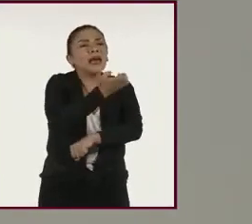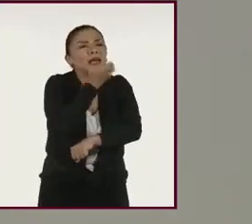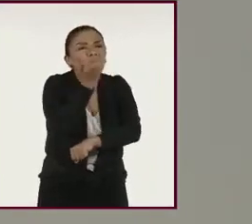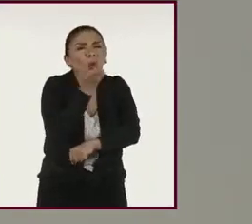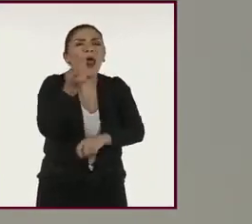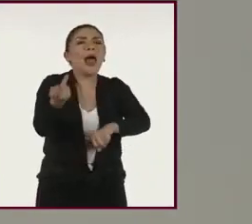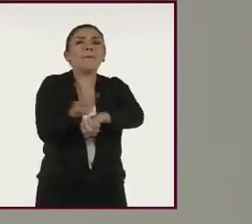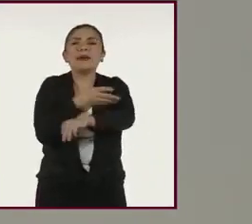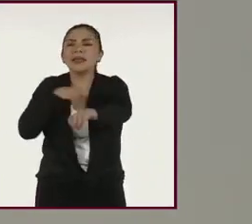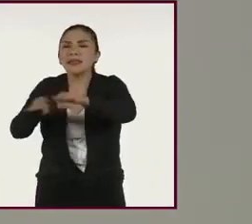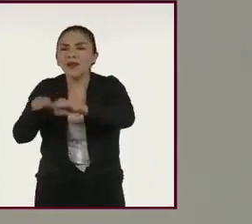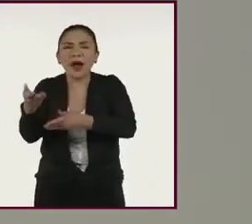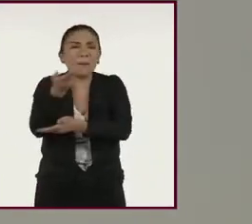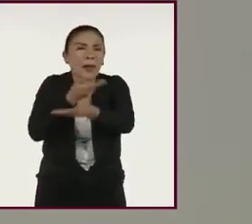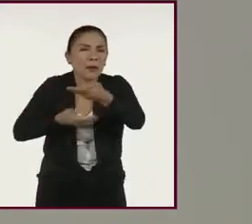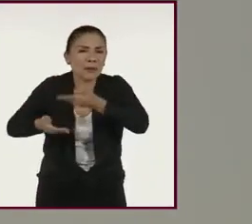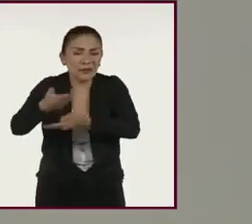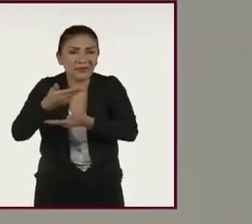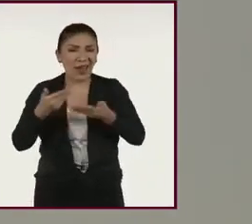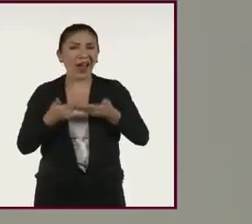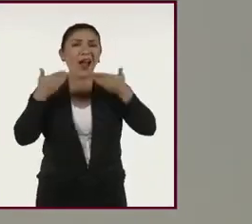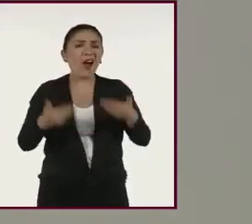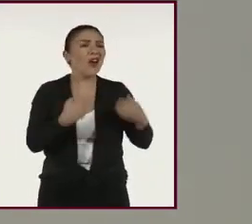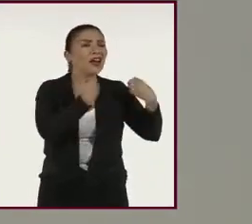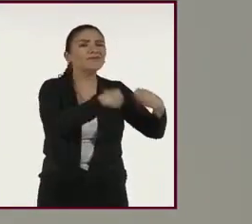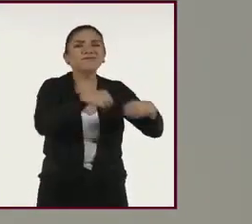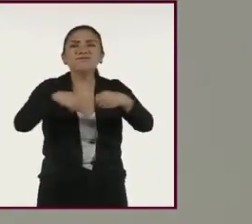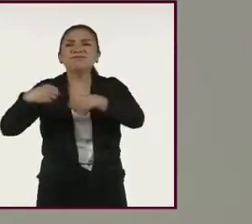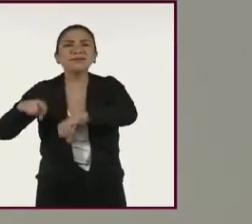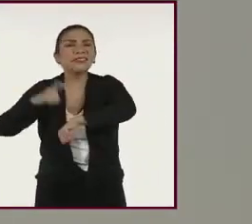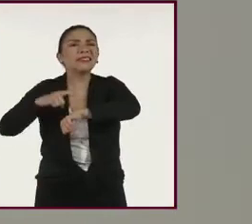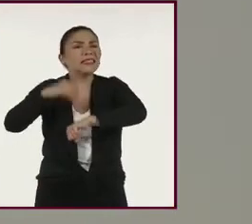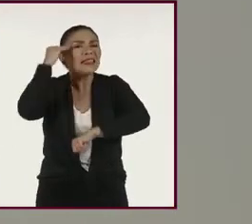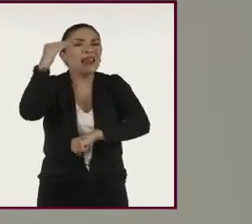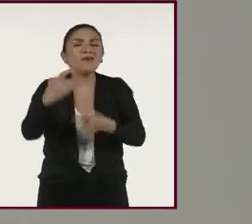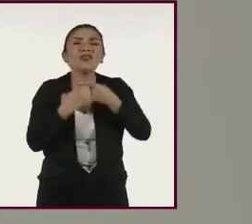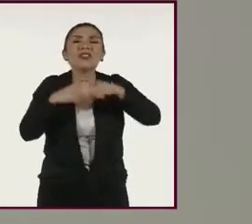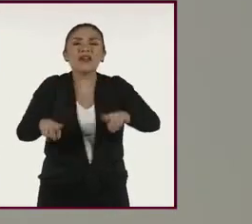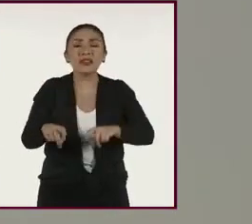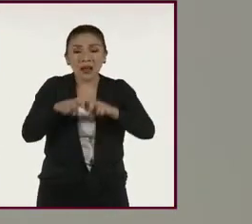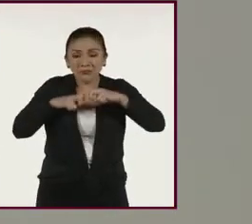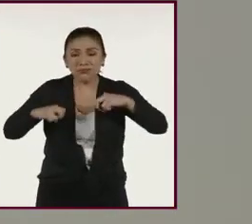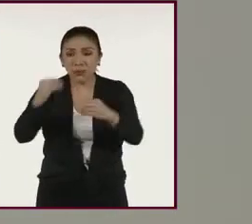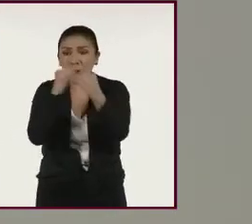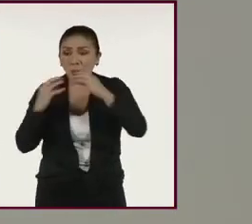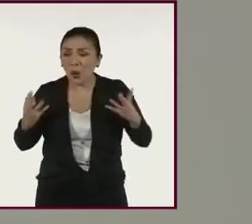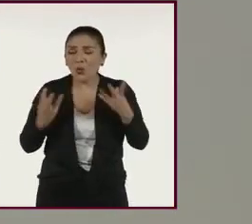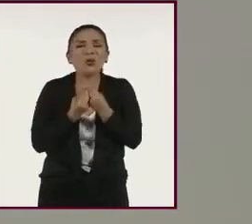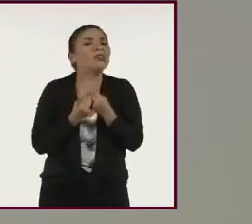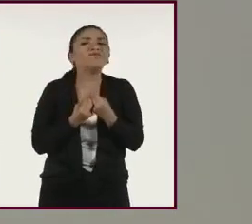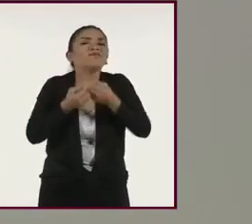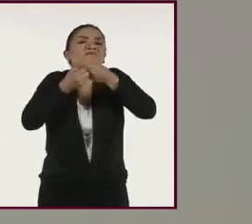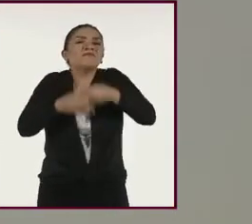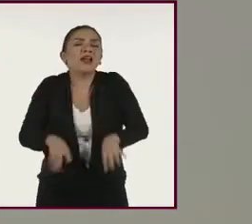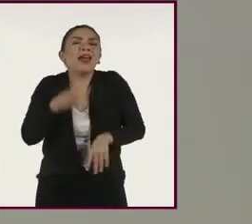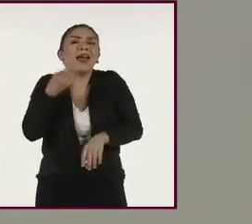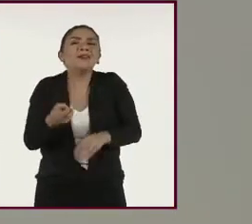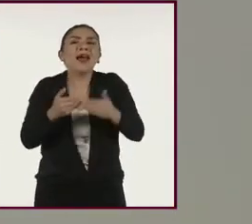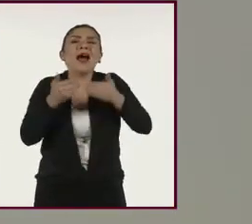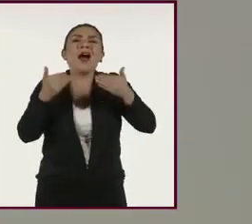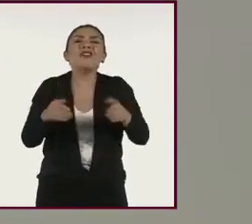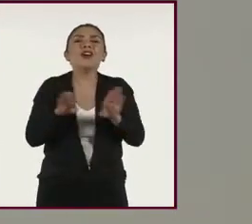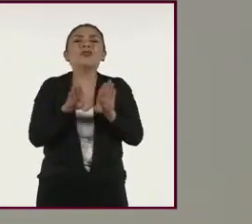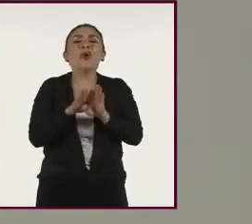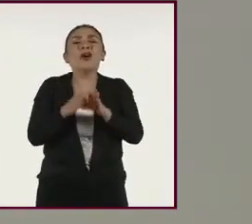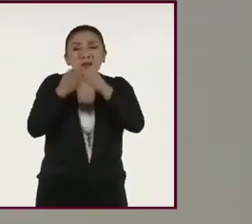qué había sucedido en el trabajo, y actualmente por el ritmo de vida esos espacios de alimentación se han perdido y se ha llegado a tener o